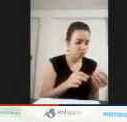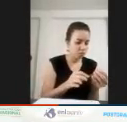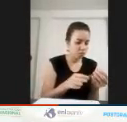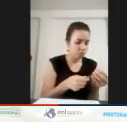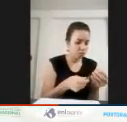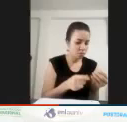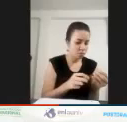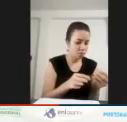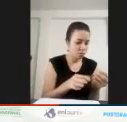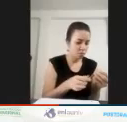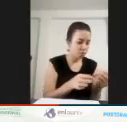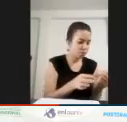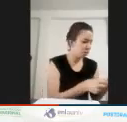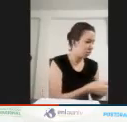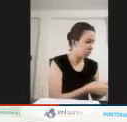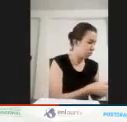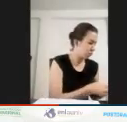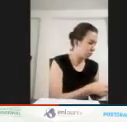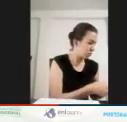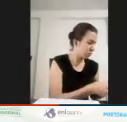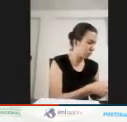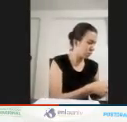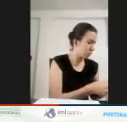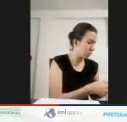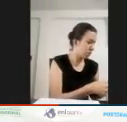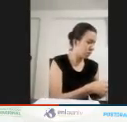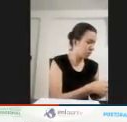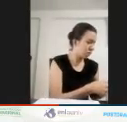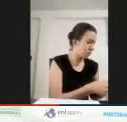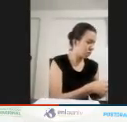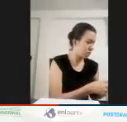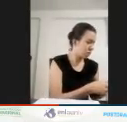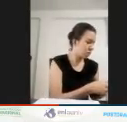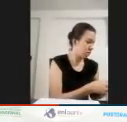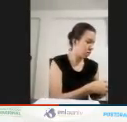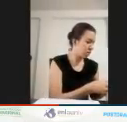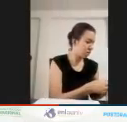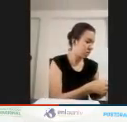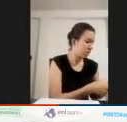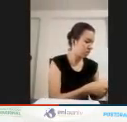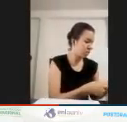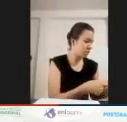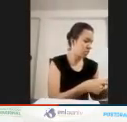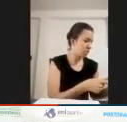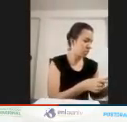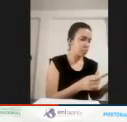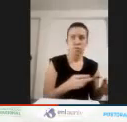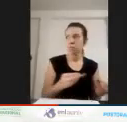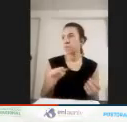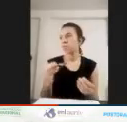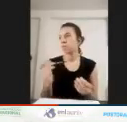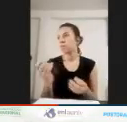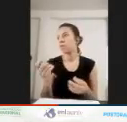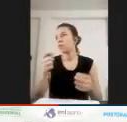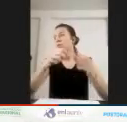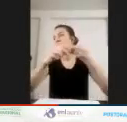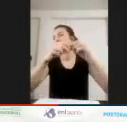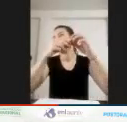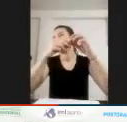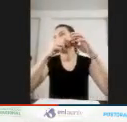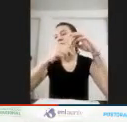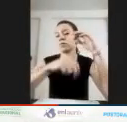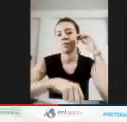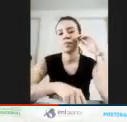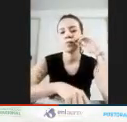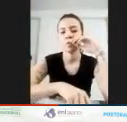podemos enfocar en el derecho registral y notarial, pues no tengo un concepto así para decirlo aquí en